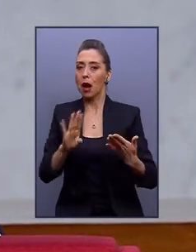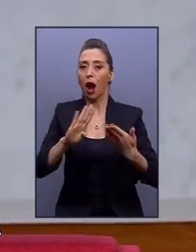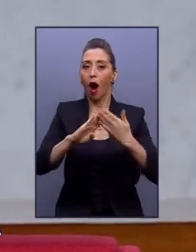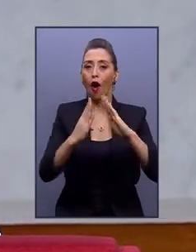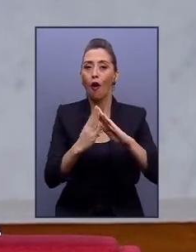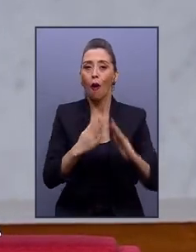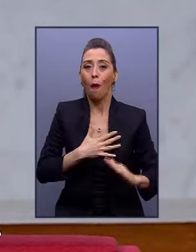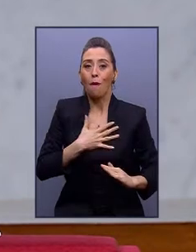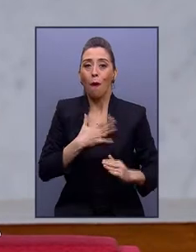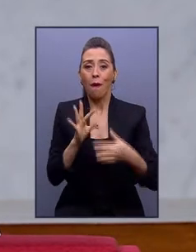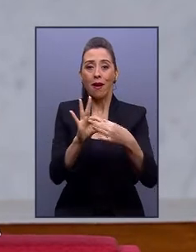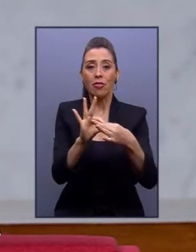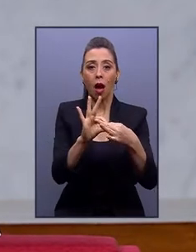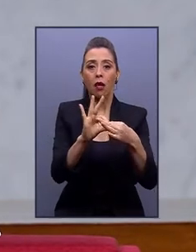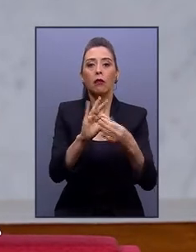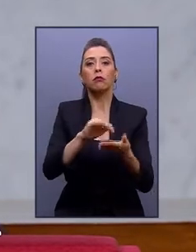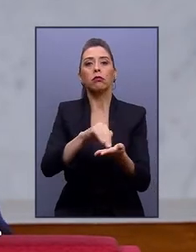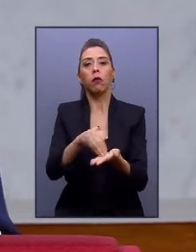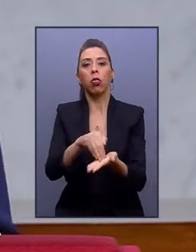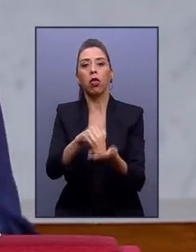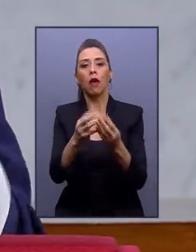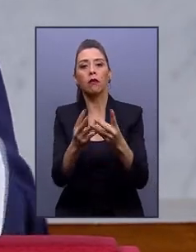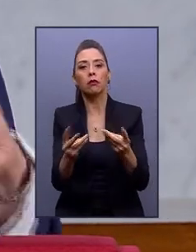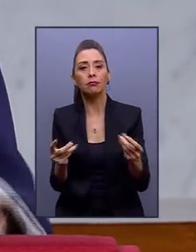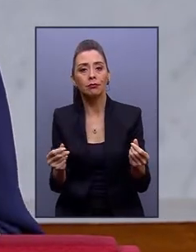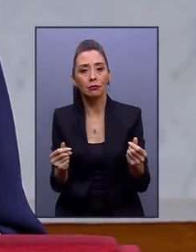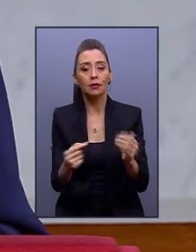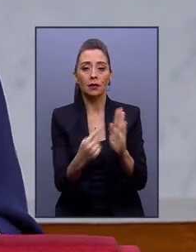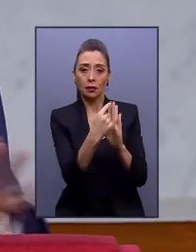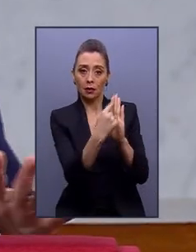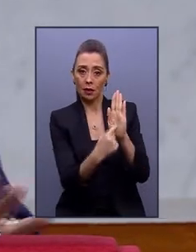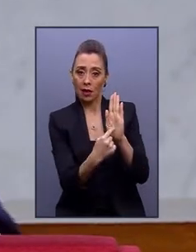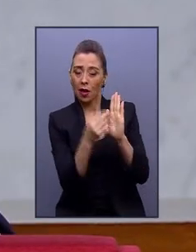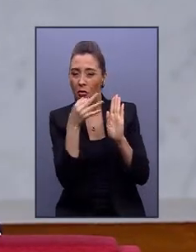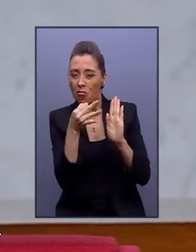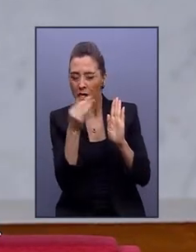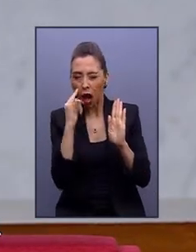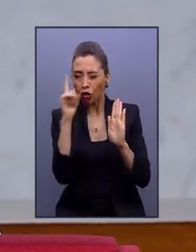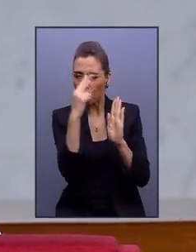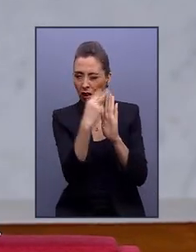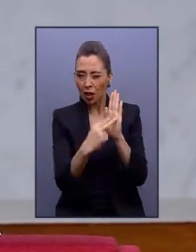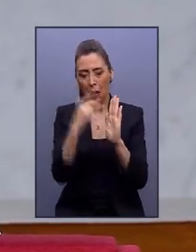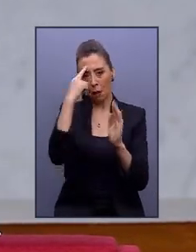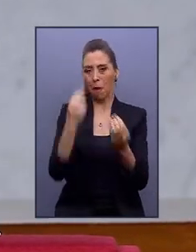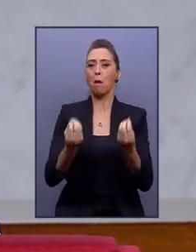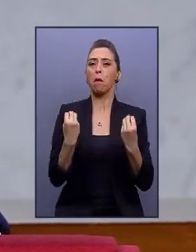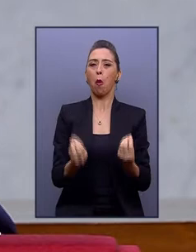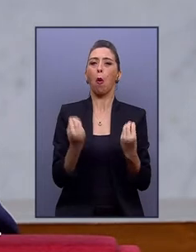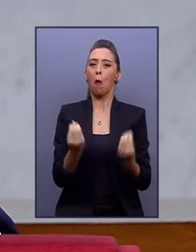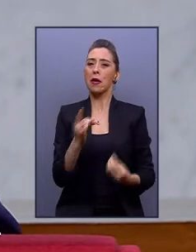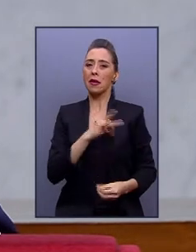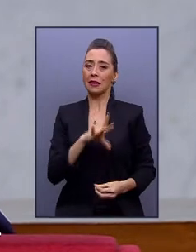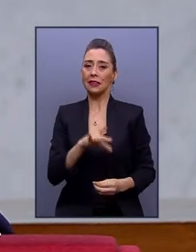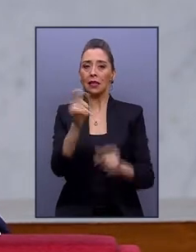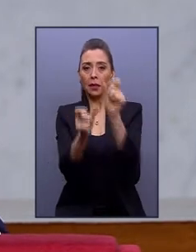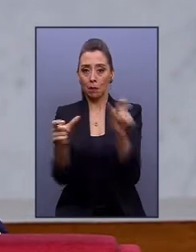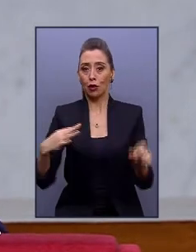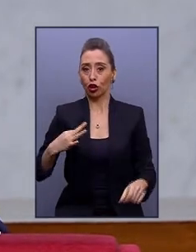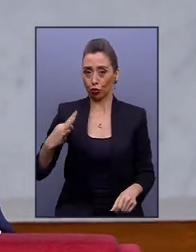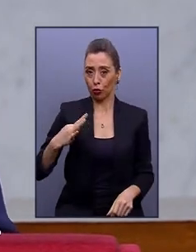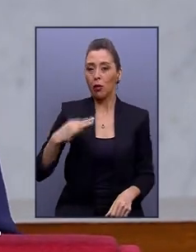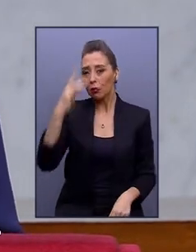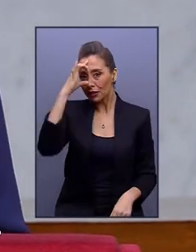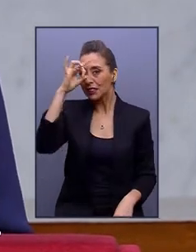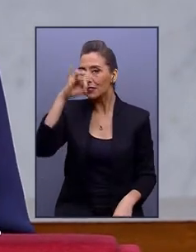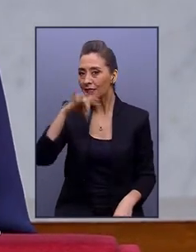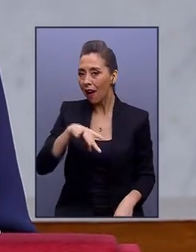se debilita. Así de claro, según los datos generales parecía que todo estaba muy bien, pero los compatriotas sabían que la